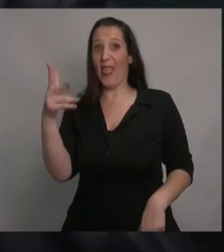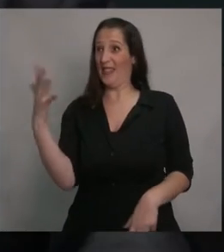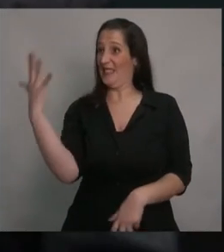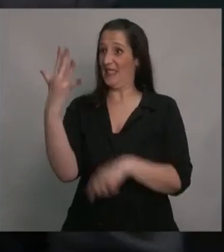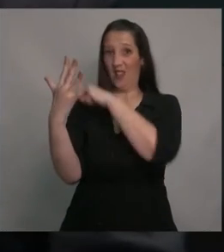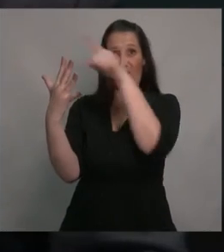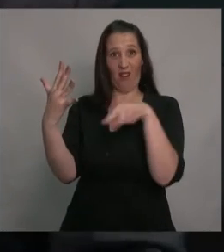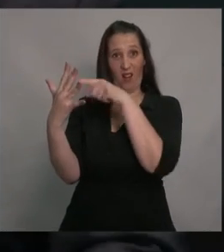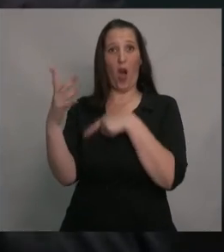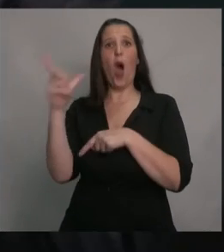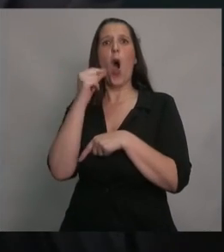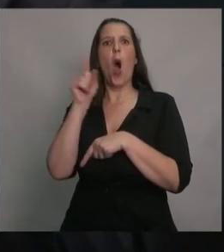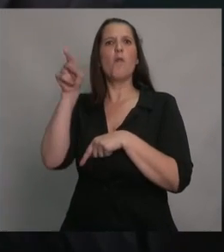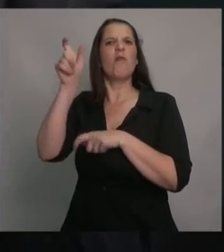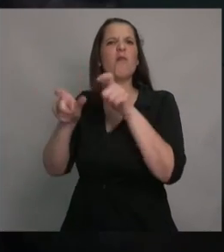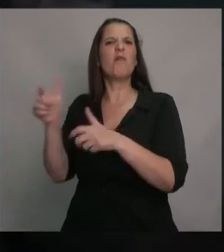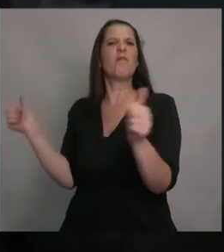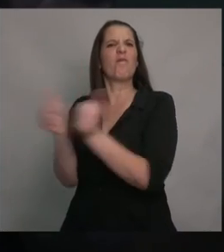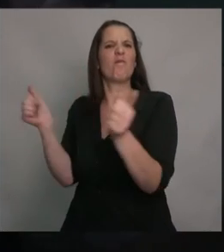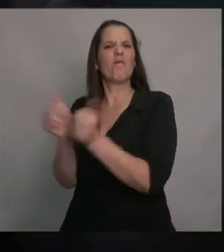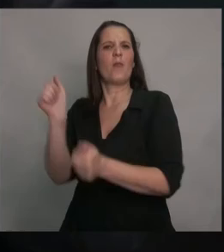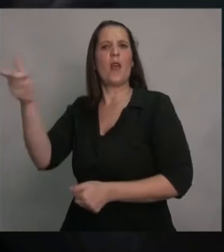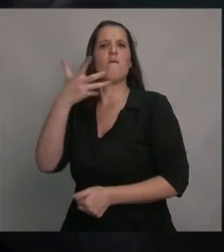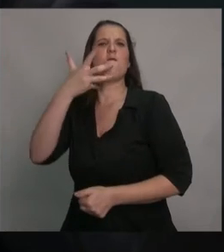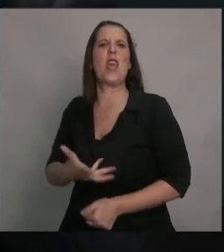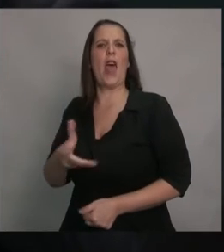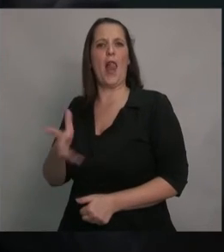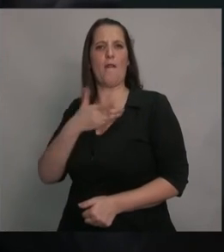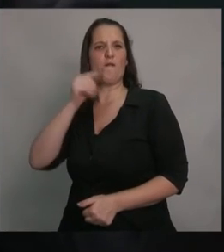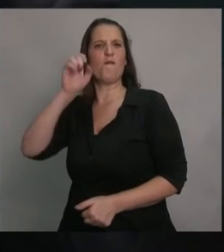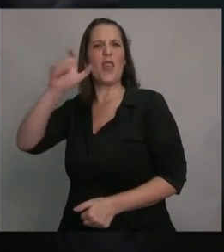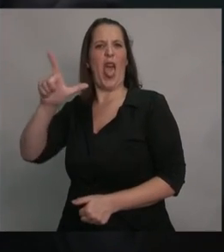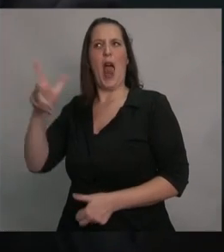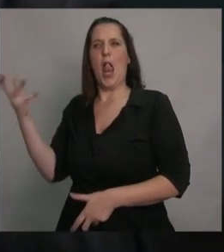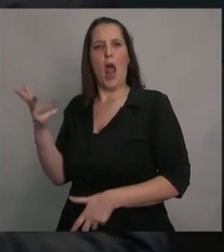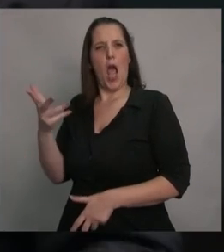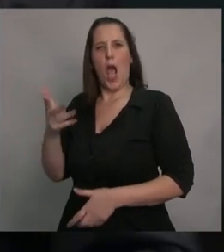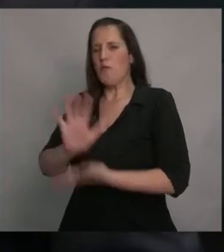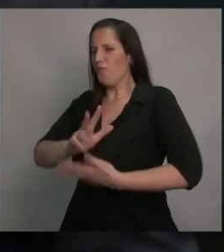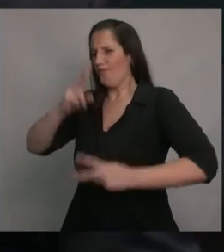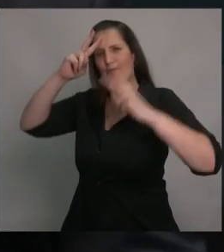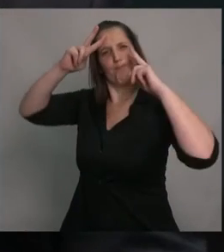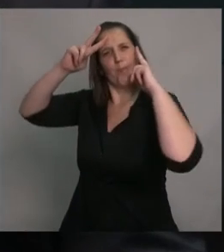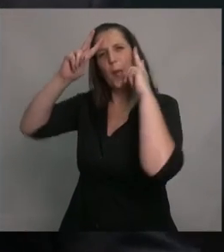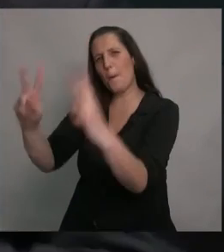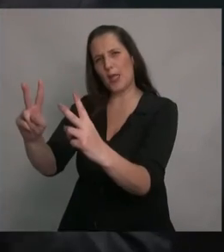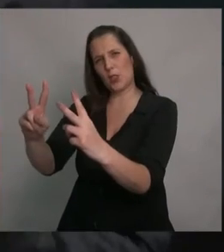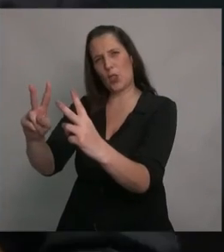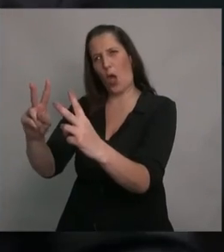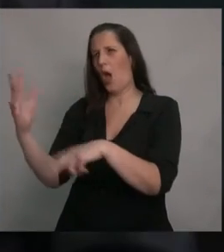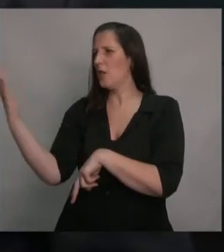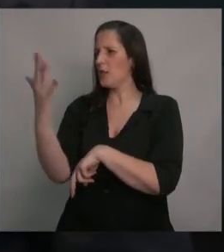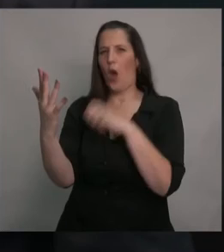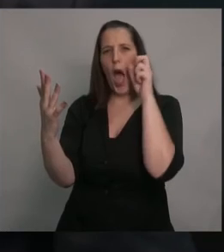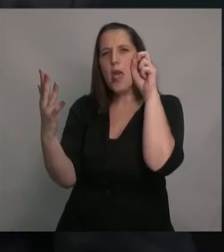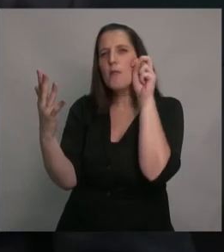Fidel. Porque ustedes son los hombres de Fidel. O sea, todo el respeto hacia nosotros, toda la